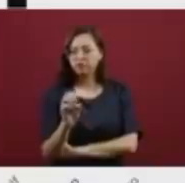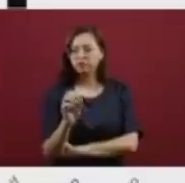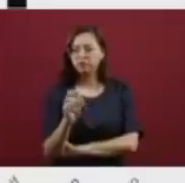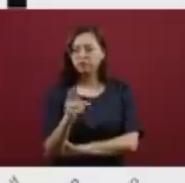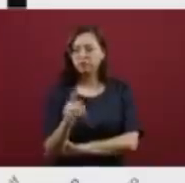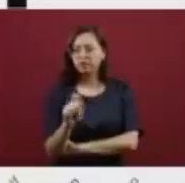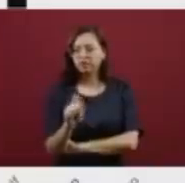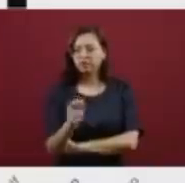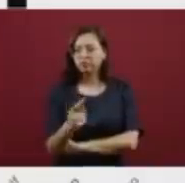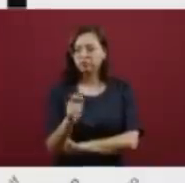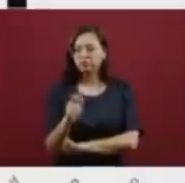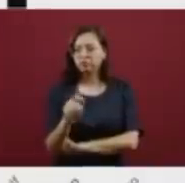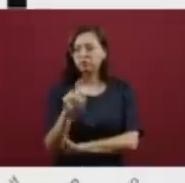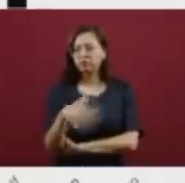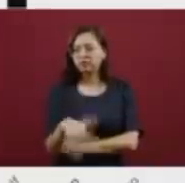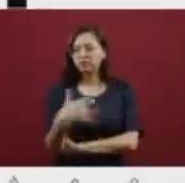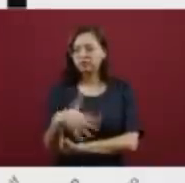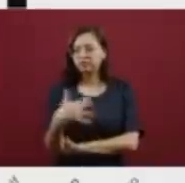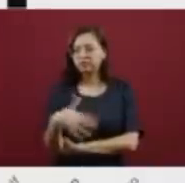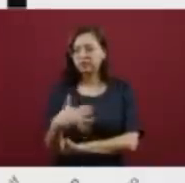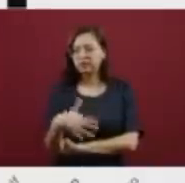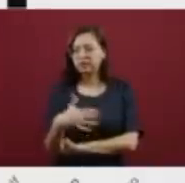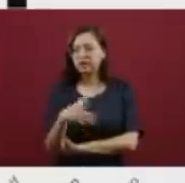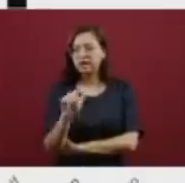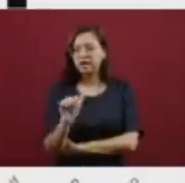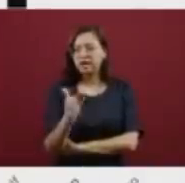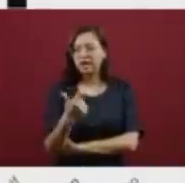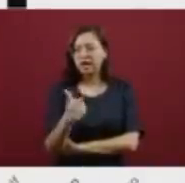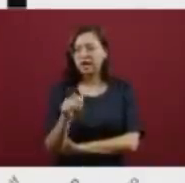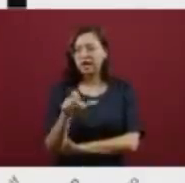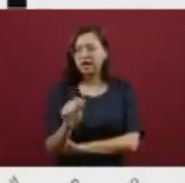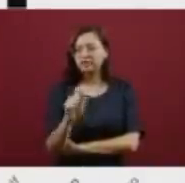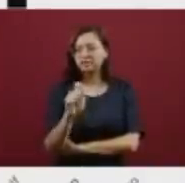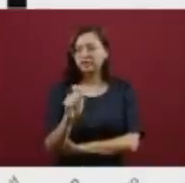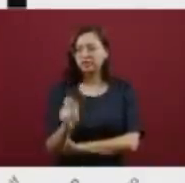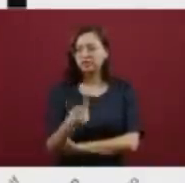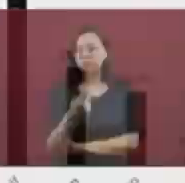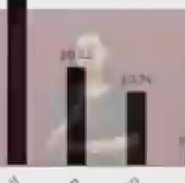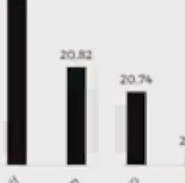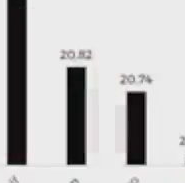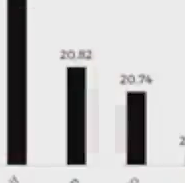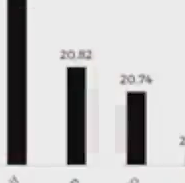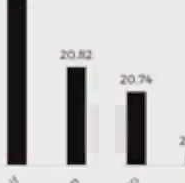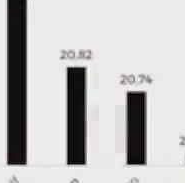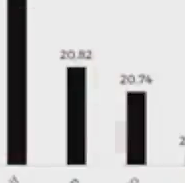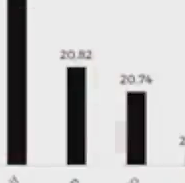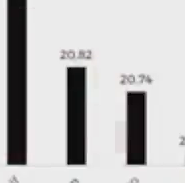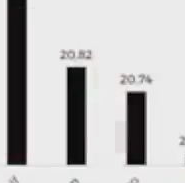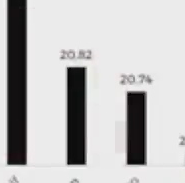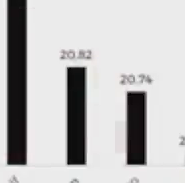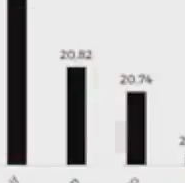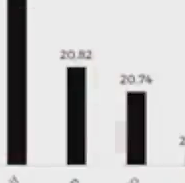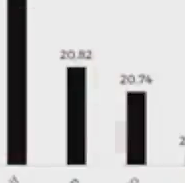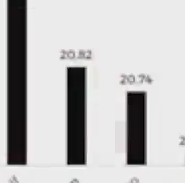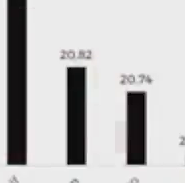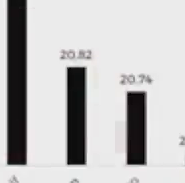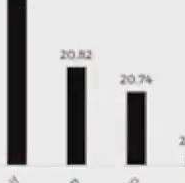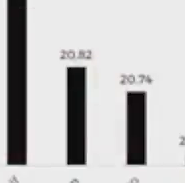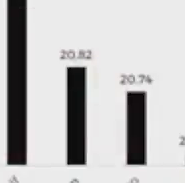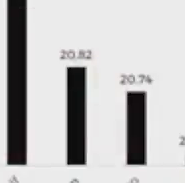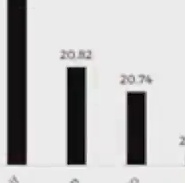Orsan 21.13, Lagas 21.12, Golf 21.12,